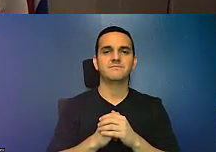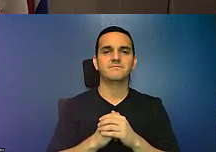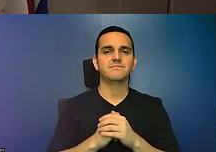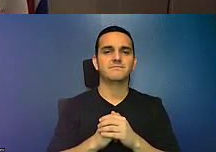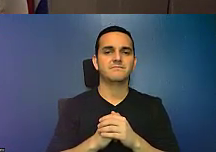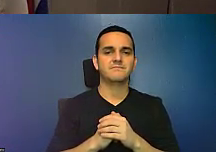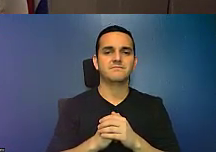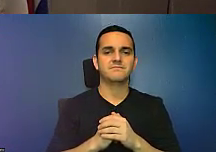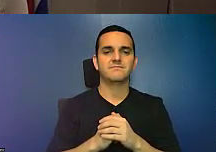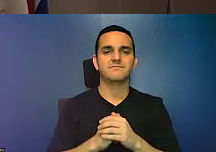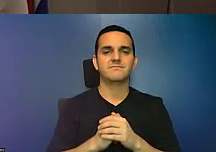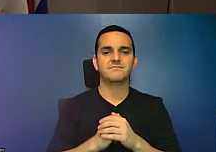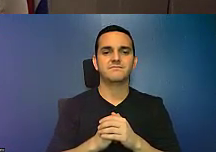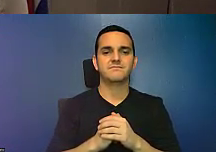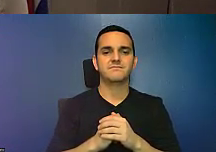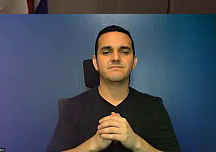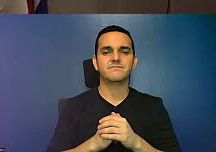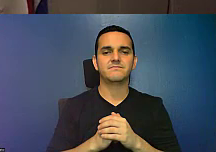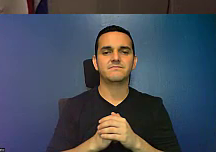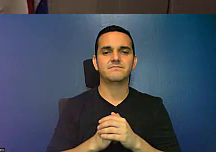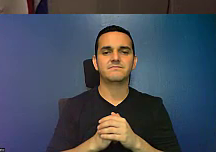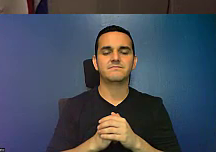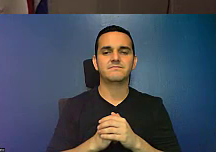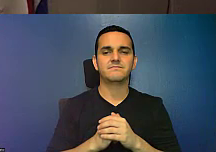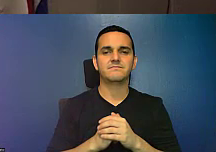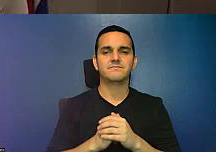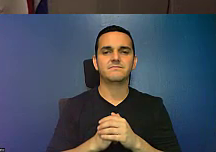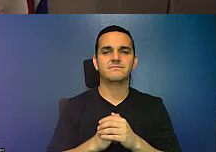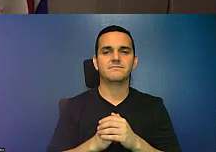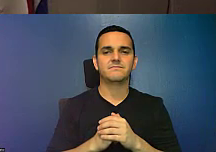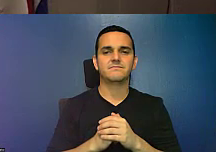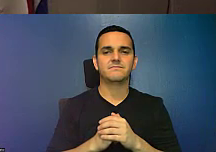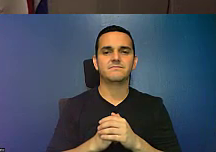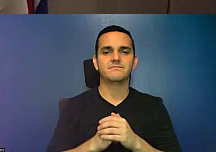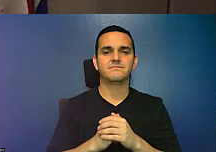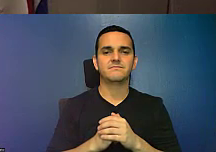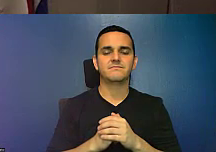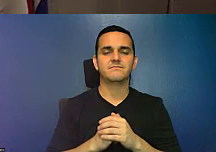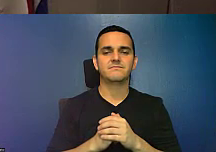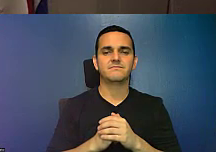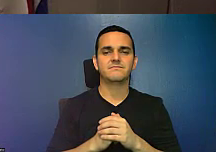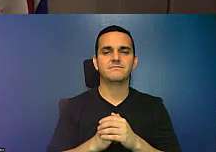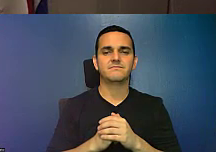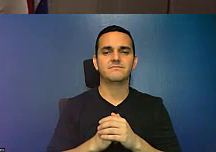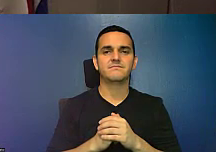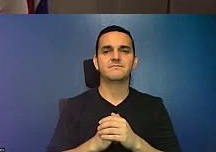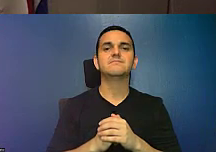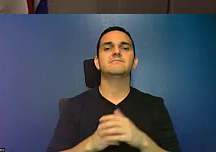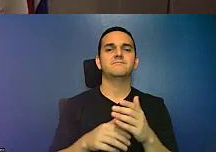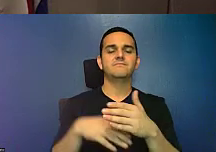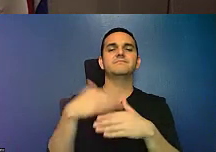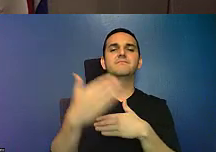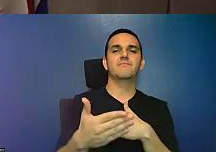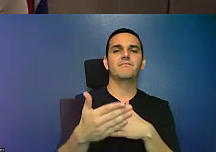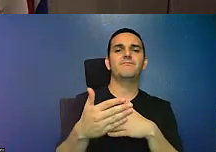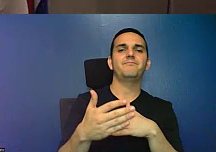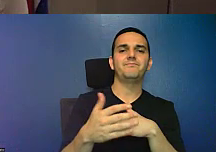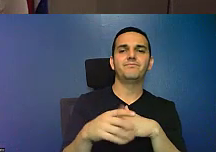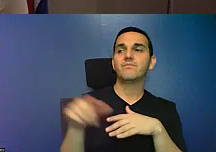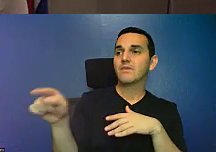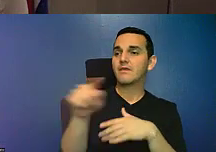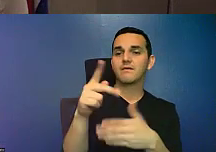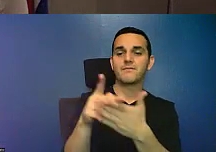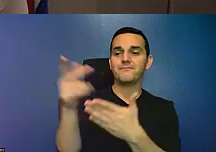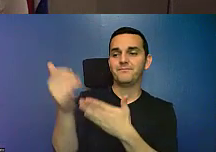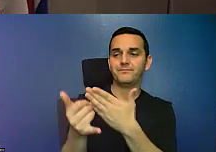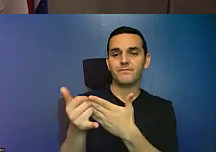poco alto, intermedio alto, y la trayectoria a raíz de este proyecto,